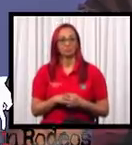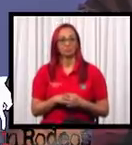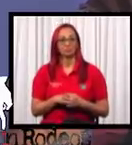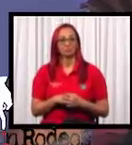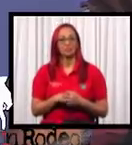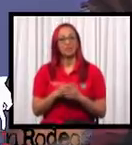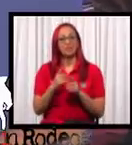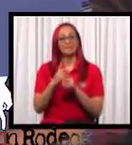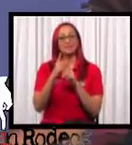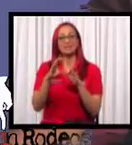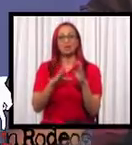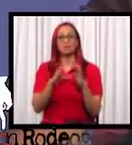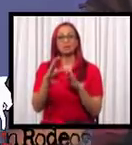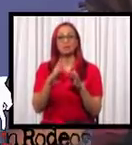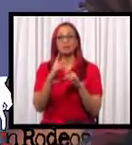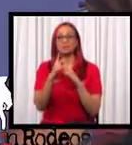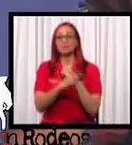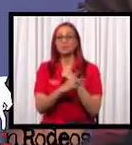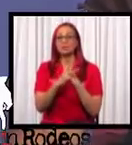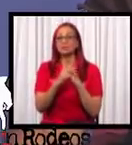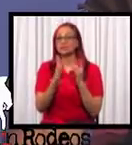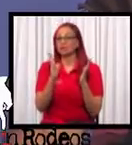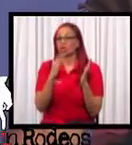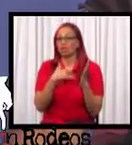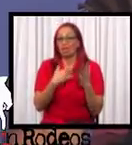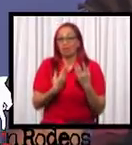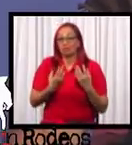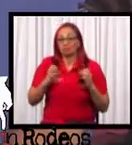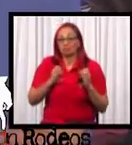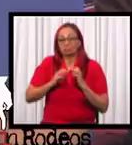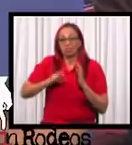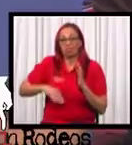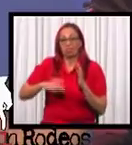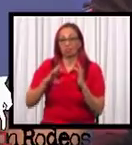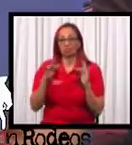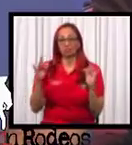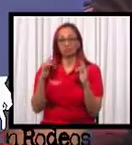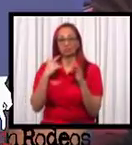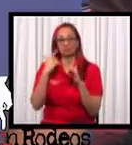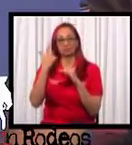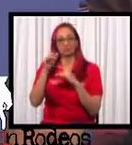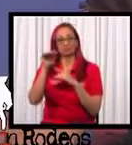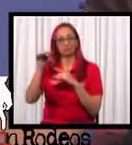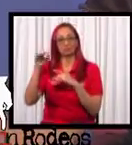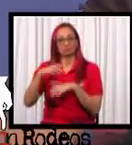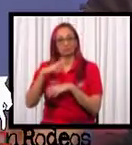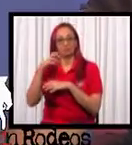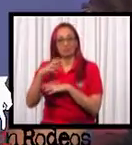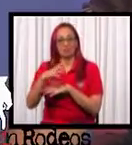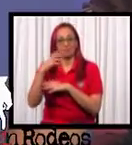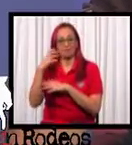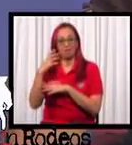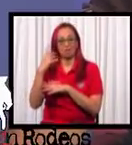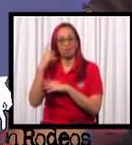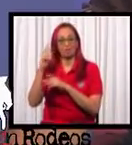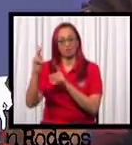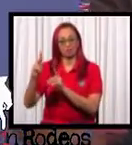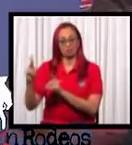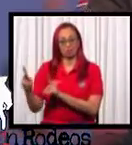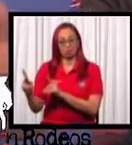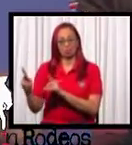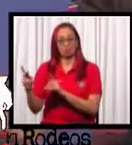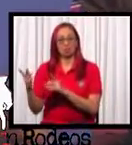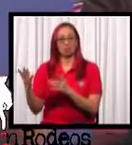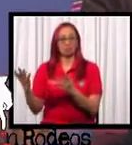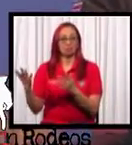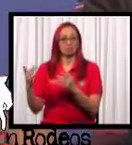está totalmente desnudo. Ya lo han advertido y lo han reclamado personas que han pasado